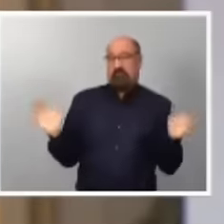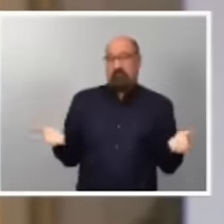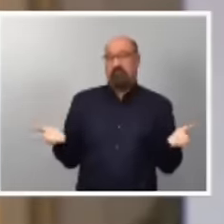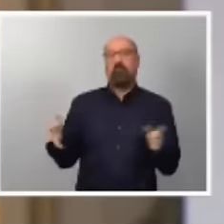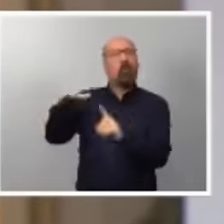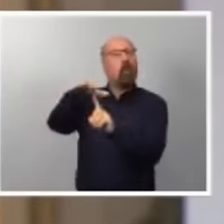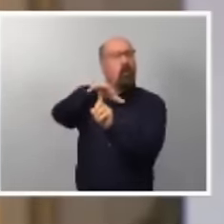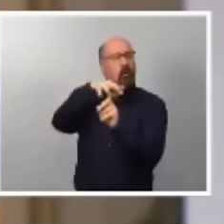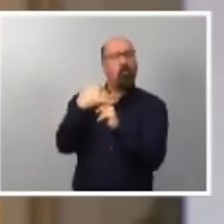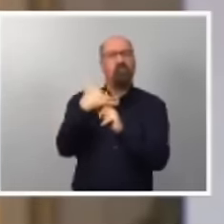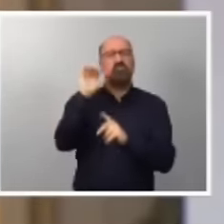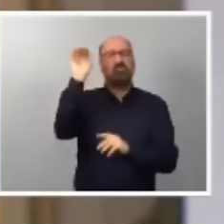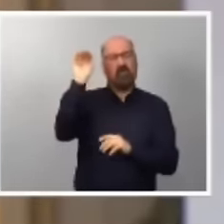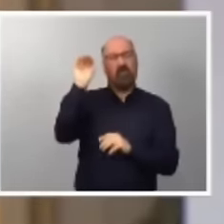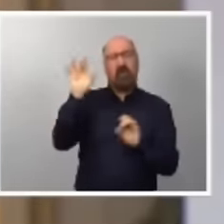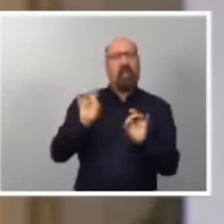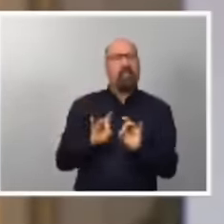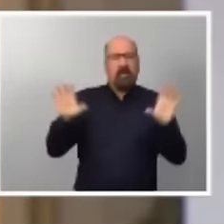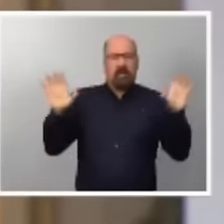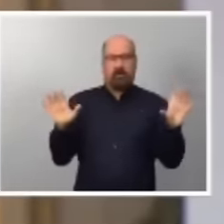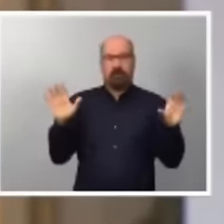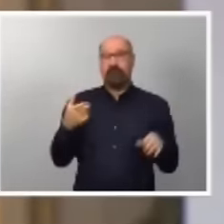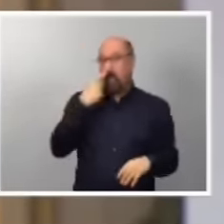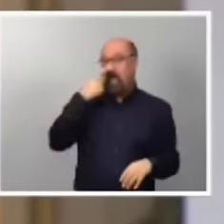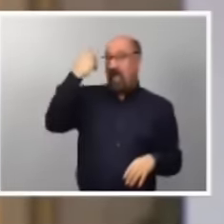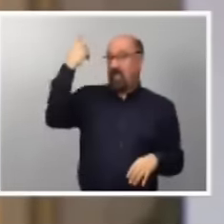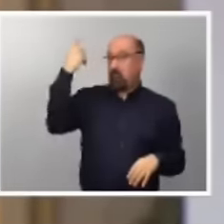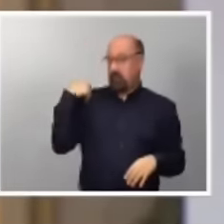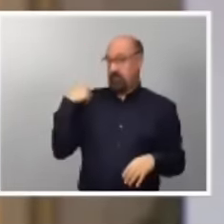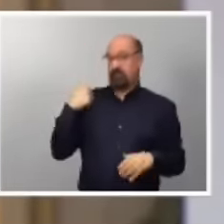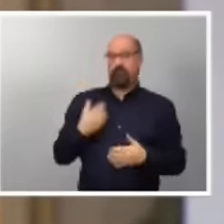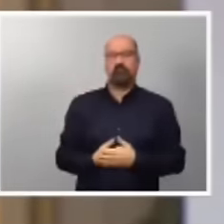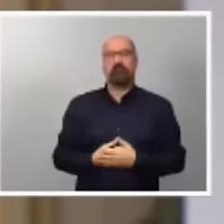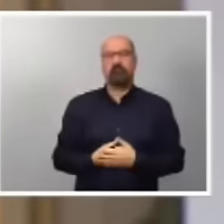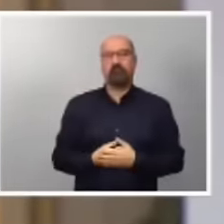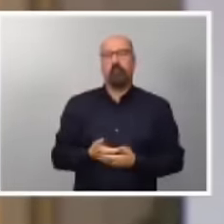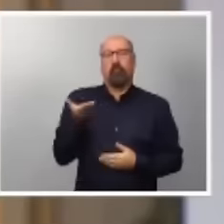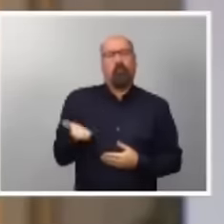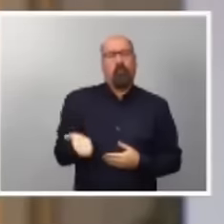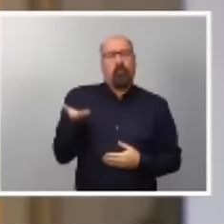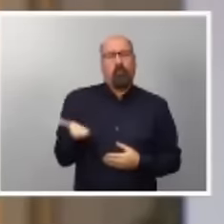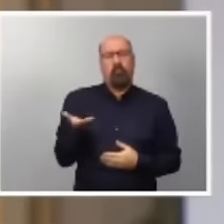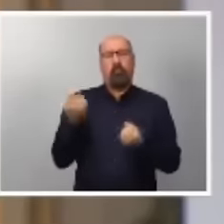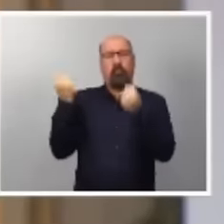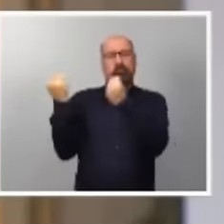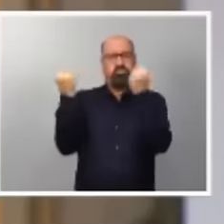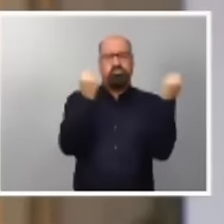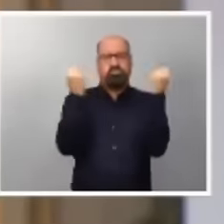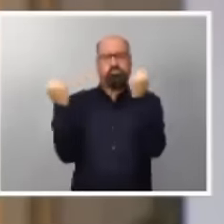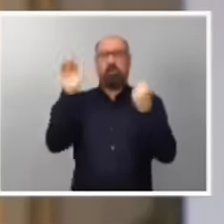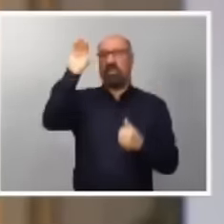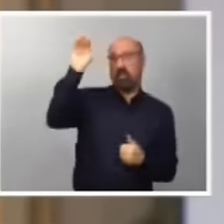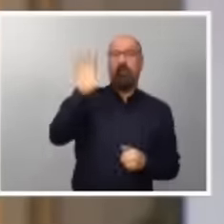internacional. En esas fechas, hace un año, el consenso de los principales organismos internacionales y